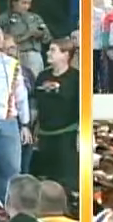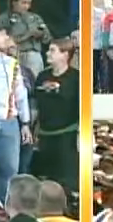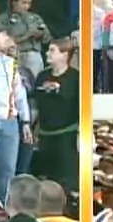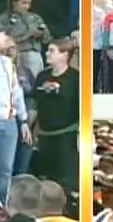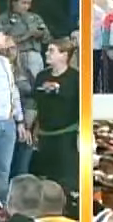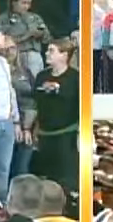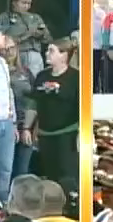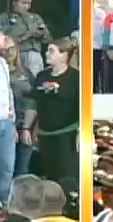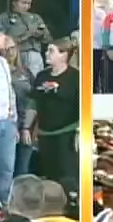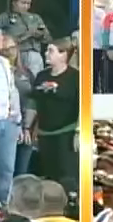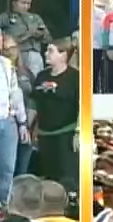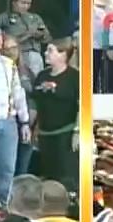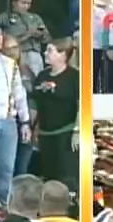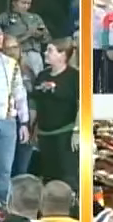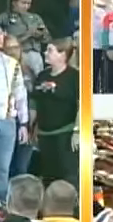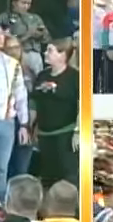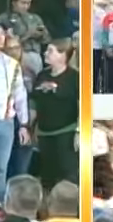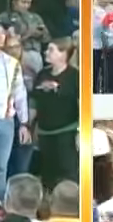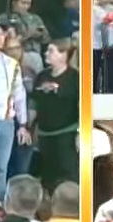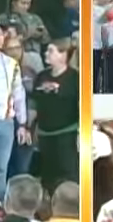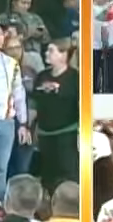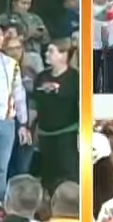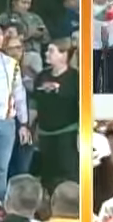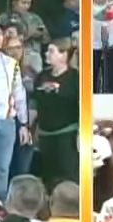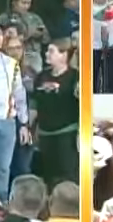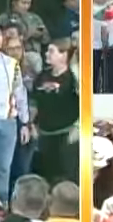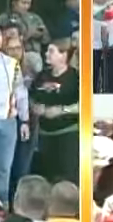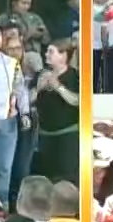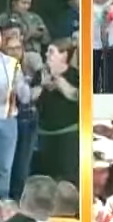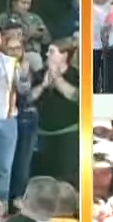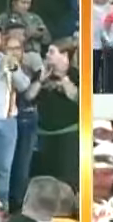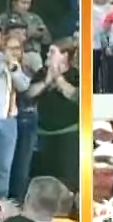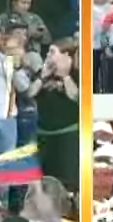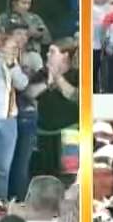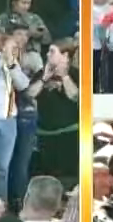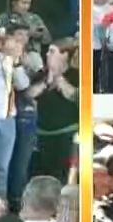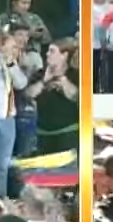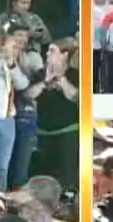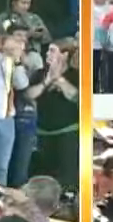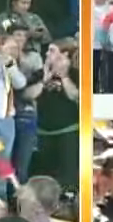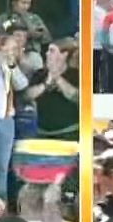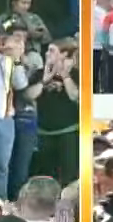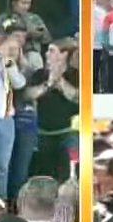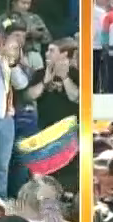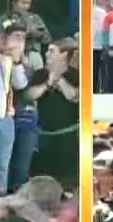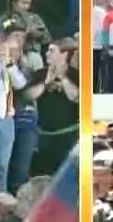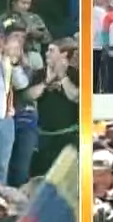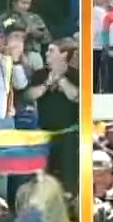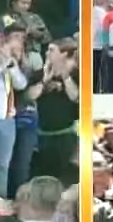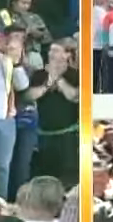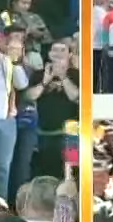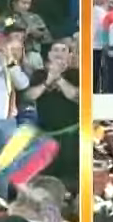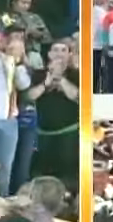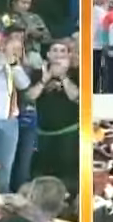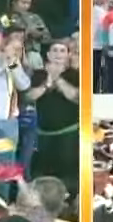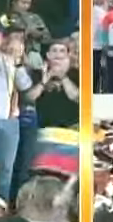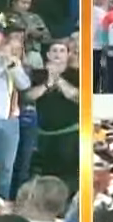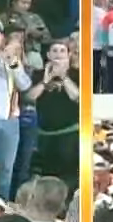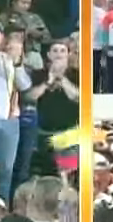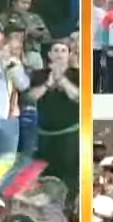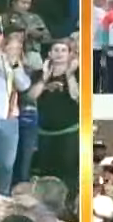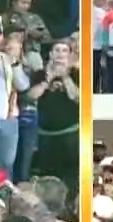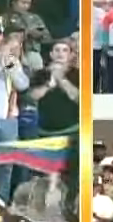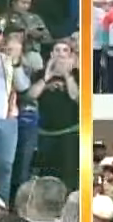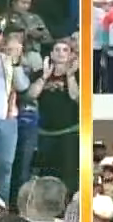estrella, que es la estrella de Guyana en nuestra bandera, la otorgó Simón Bolívar como